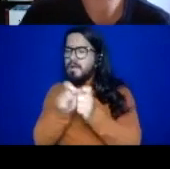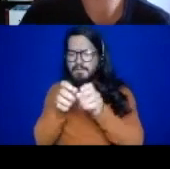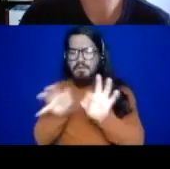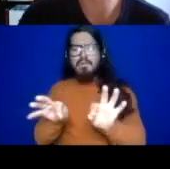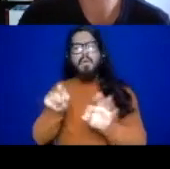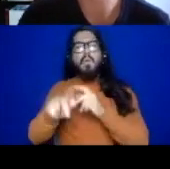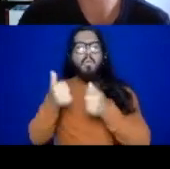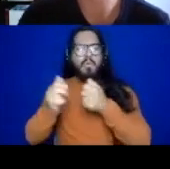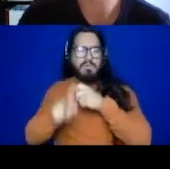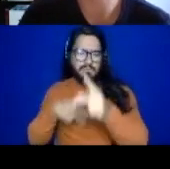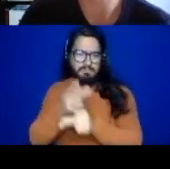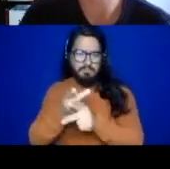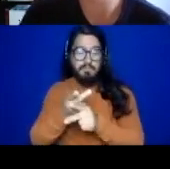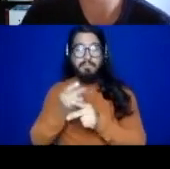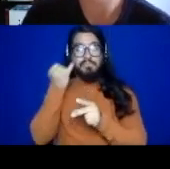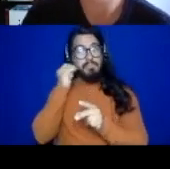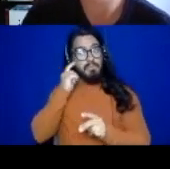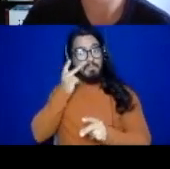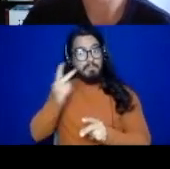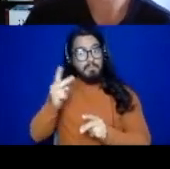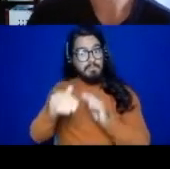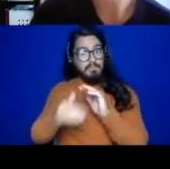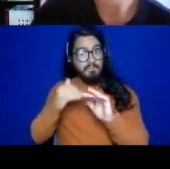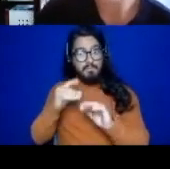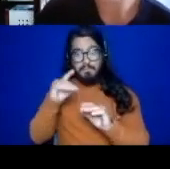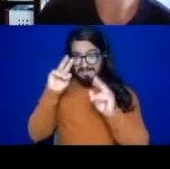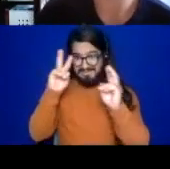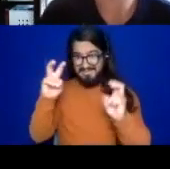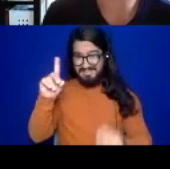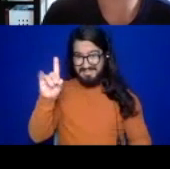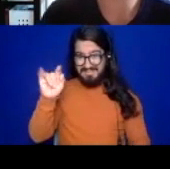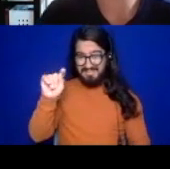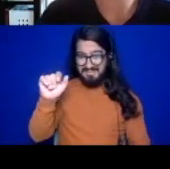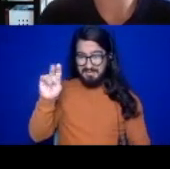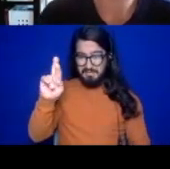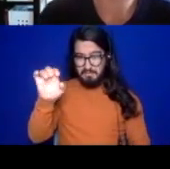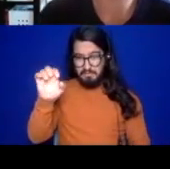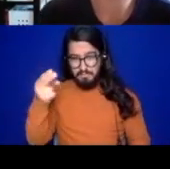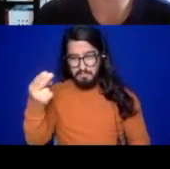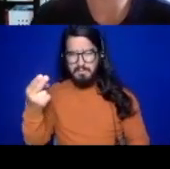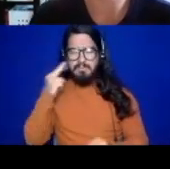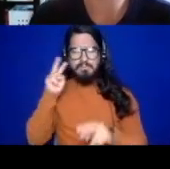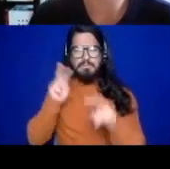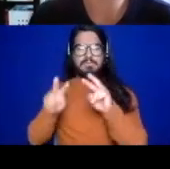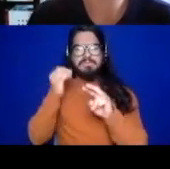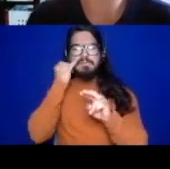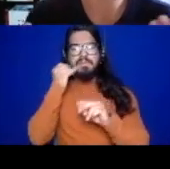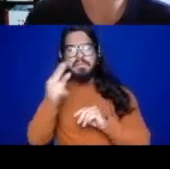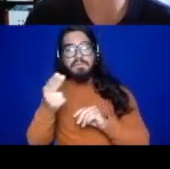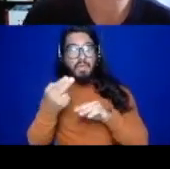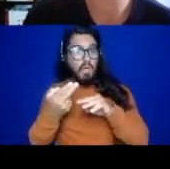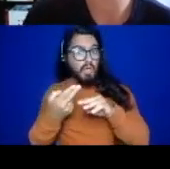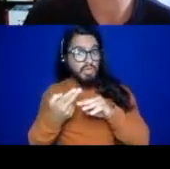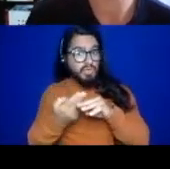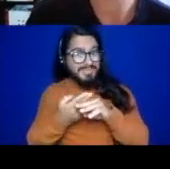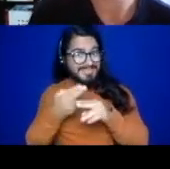pescados, ¿verdad? O que fueron comprometidos. Pero deberíamos estar preguntando cuando recibimos estos mensajes si nuestra